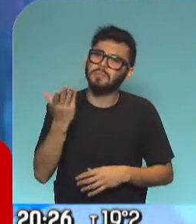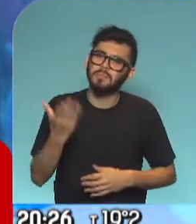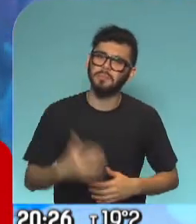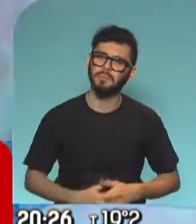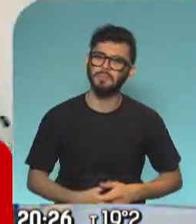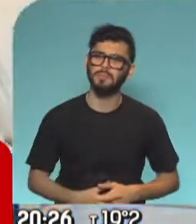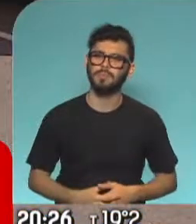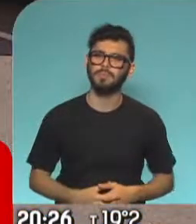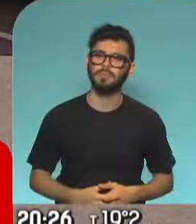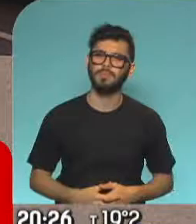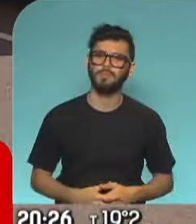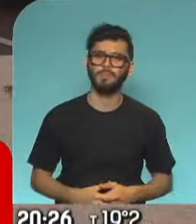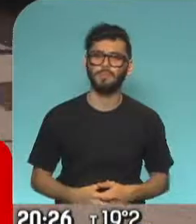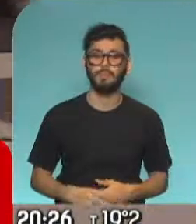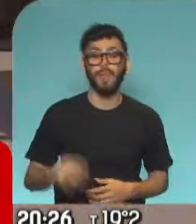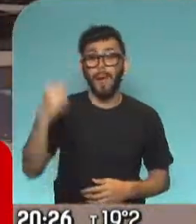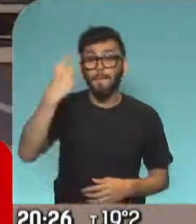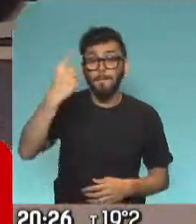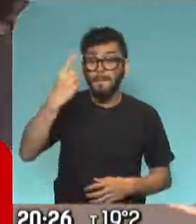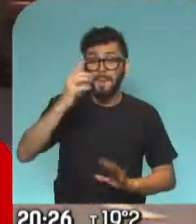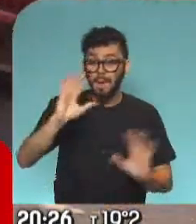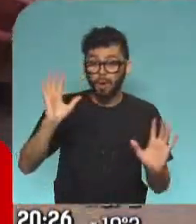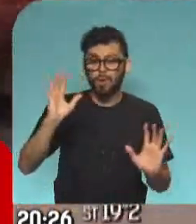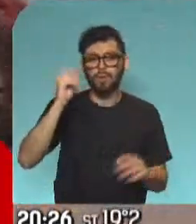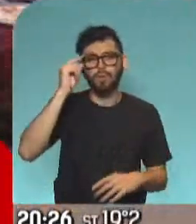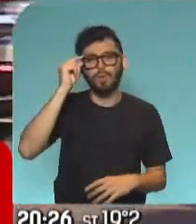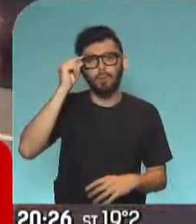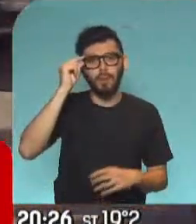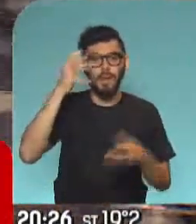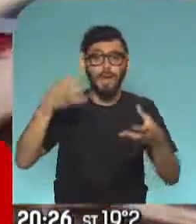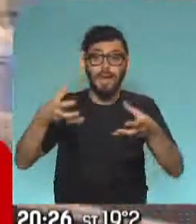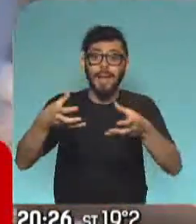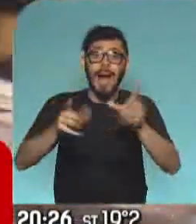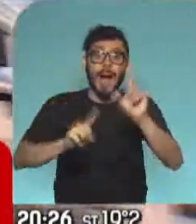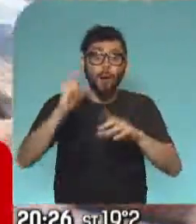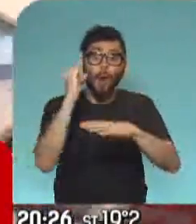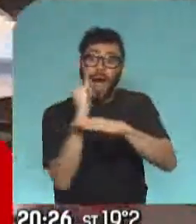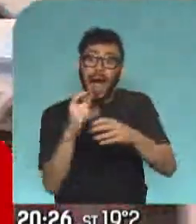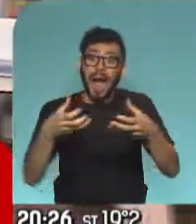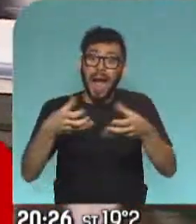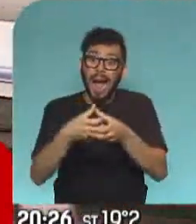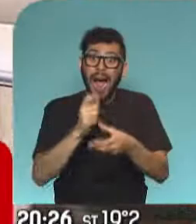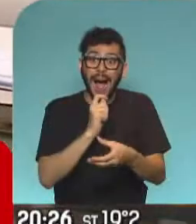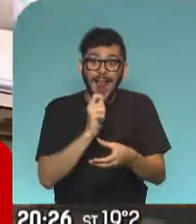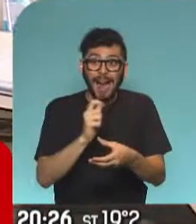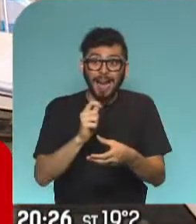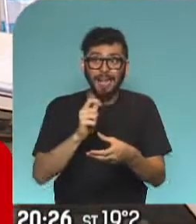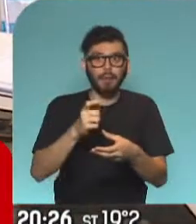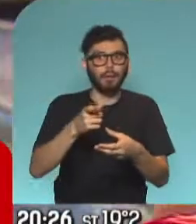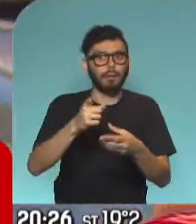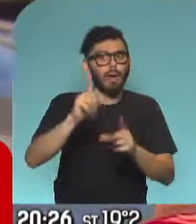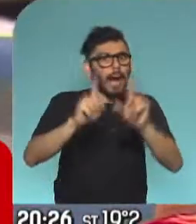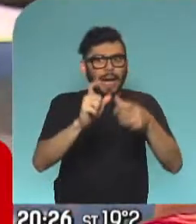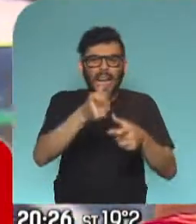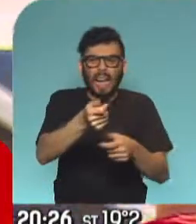hoy bueno primero condenar los ataques que han recibido los equipos de prensa de un pantanal no eso me parece que para la gente que está